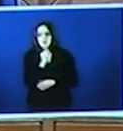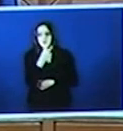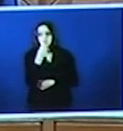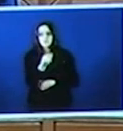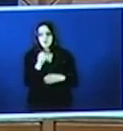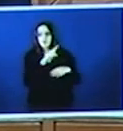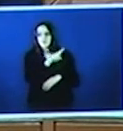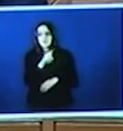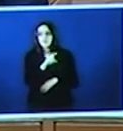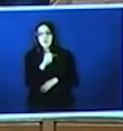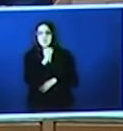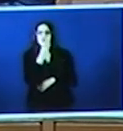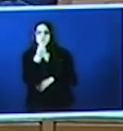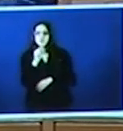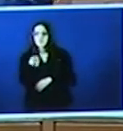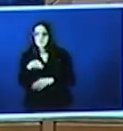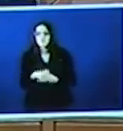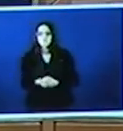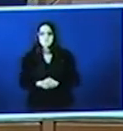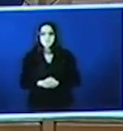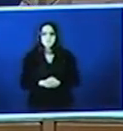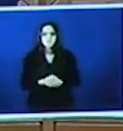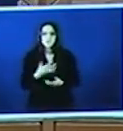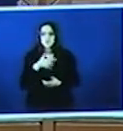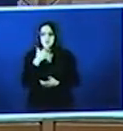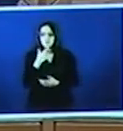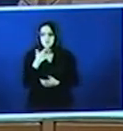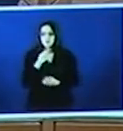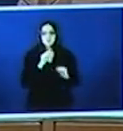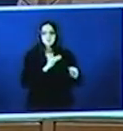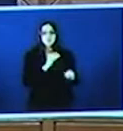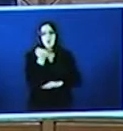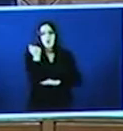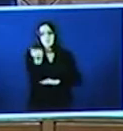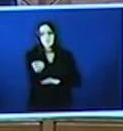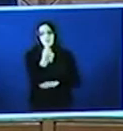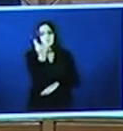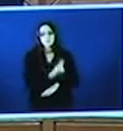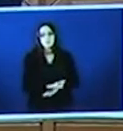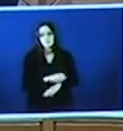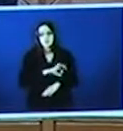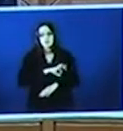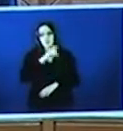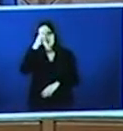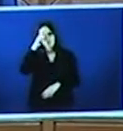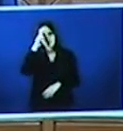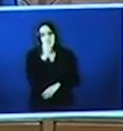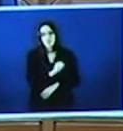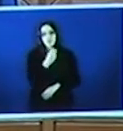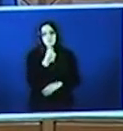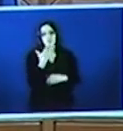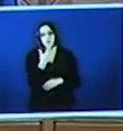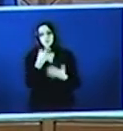e no ano 2012. Vaya señorías, rematando, presidente. Vostedes apoyaban os presupostos do señor Rodríguez Zapatero no ano 5,